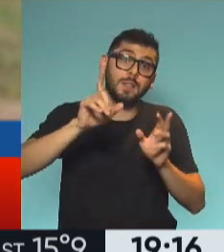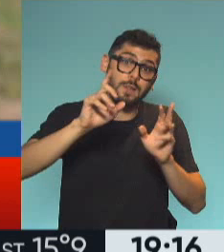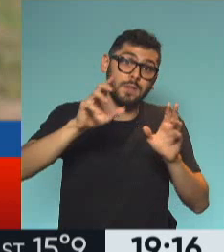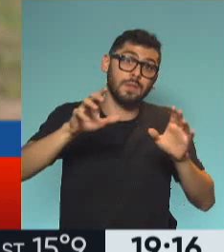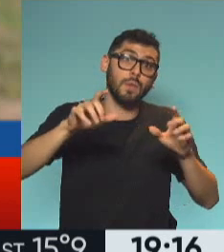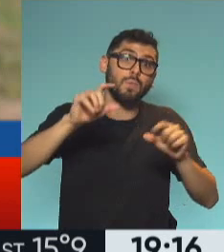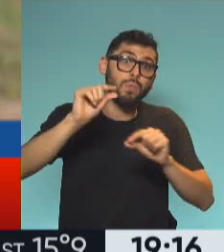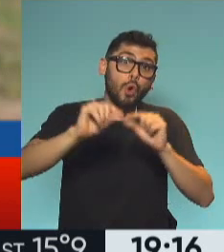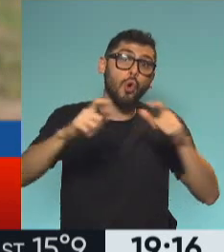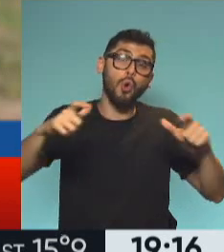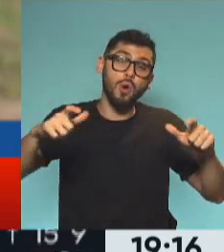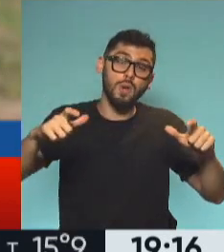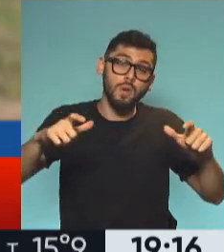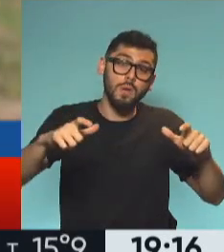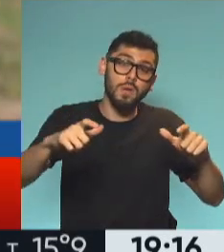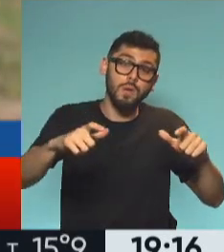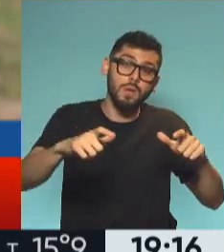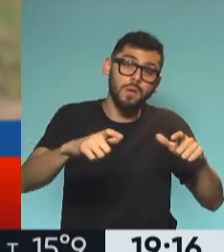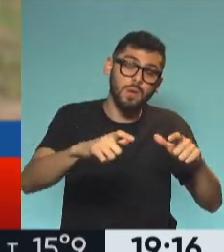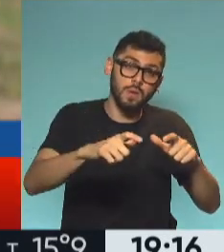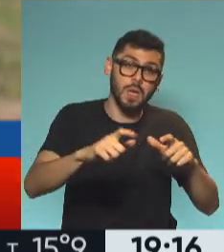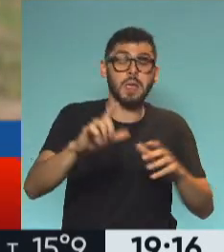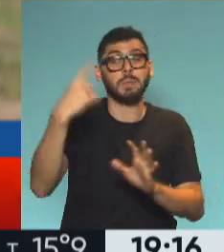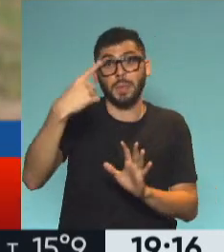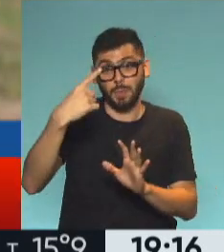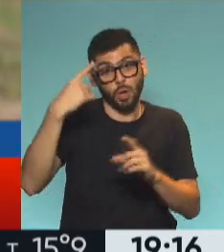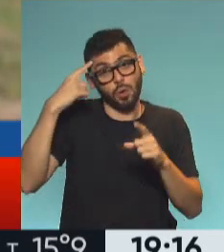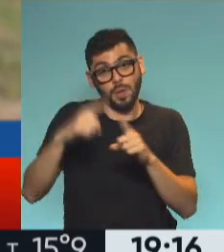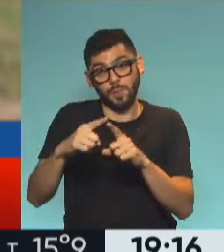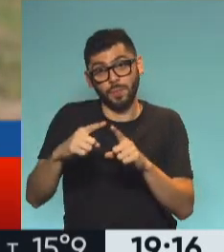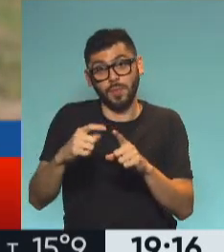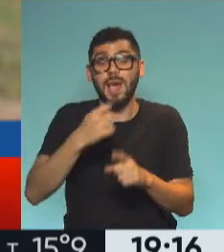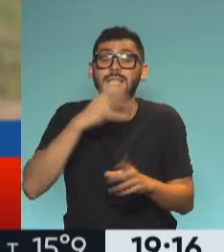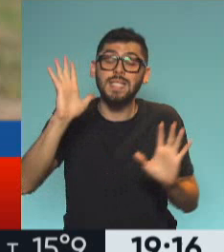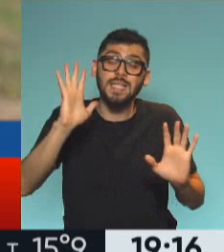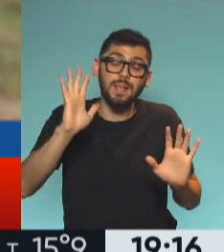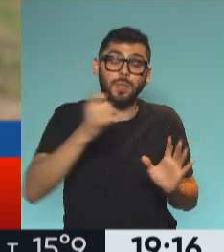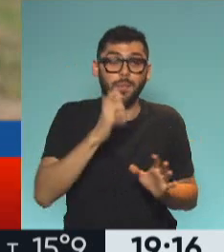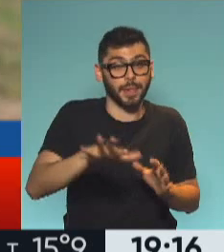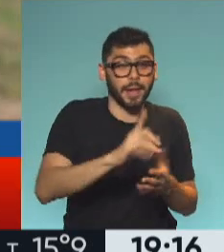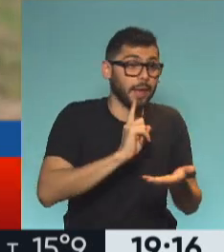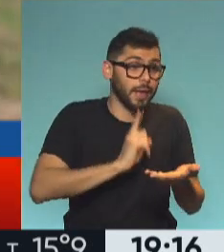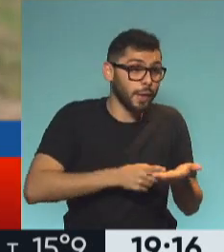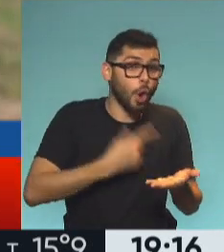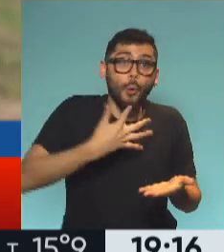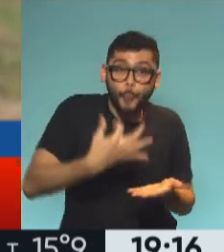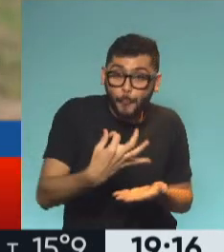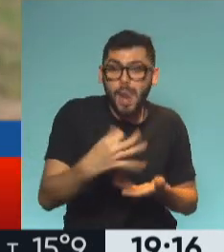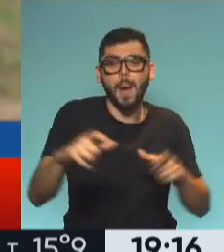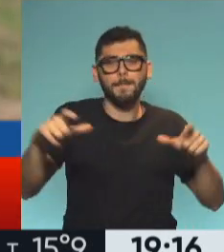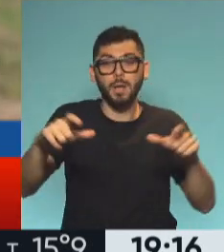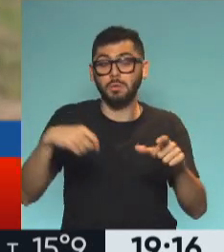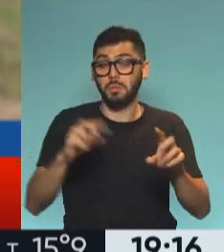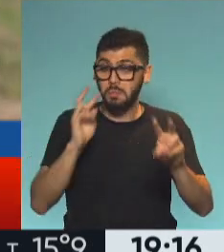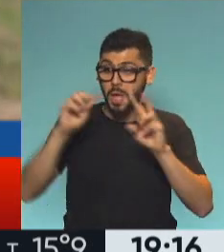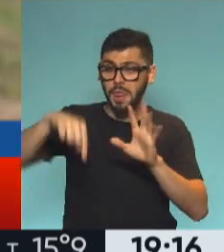y progresivo del número de casos, primero. Sí se cumplieron las medidas. Uno ve que acá en